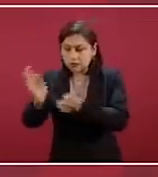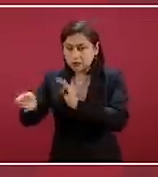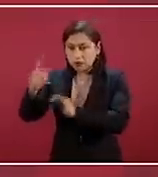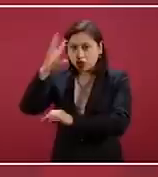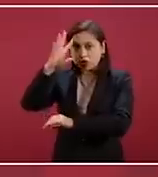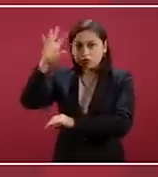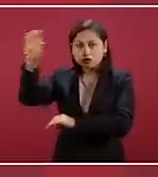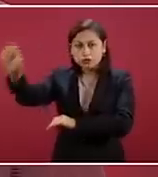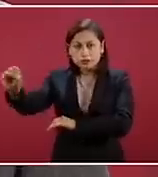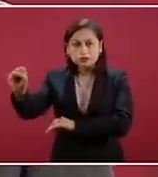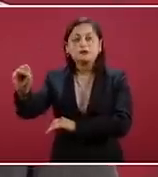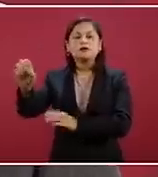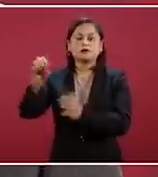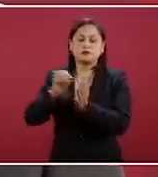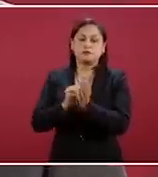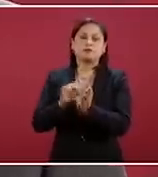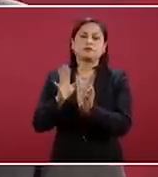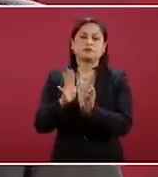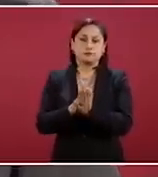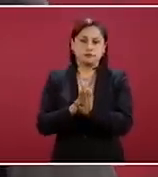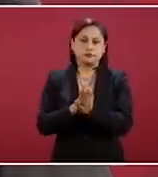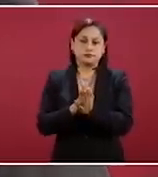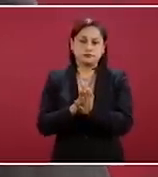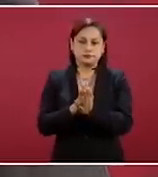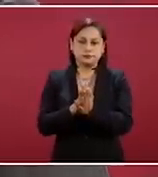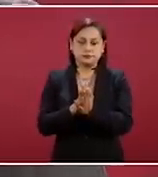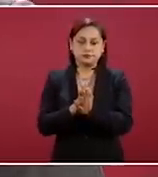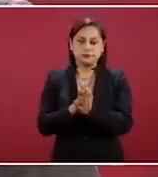y que van más allá